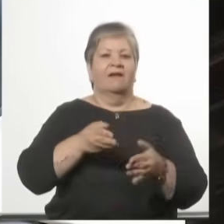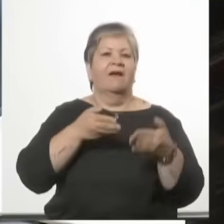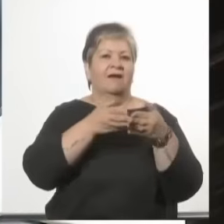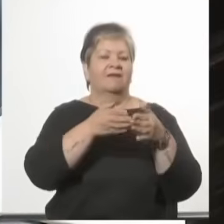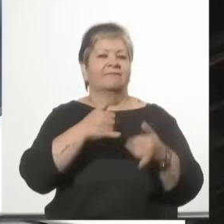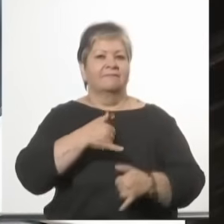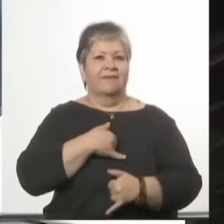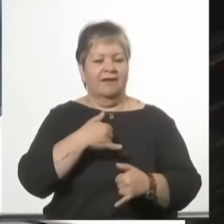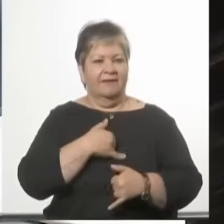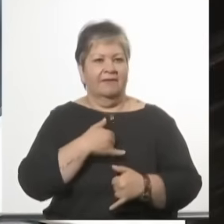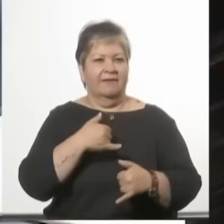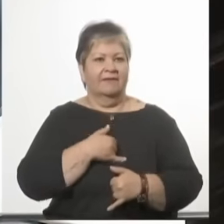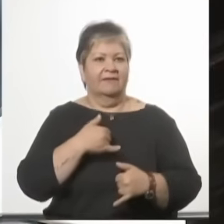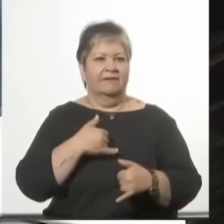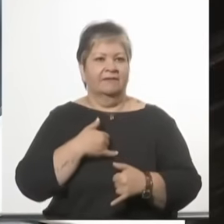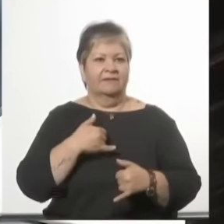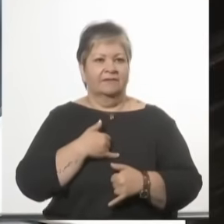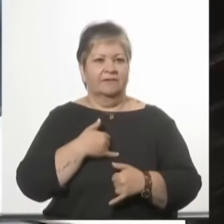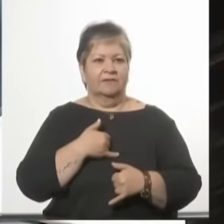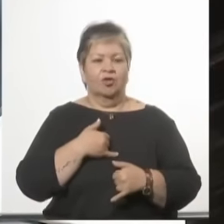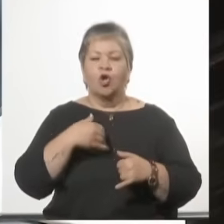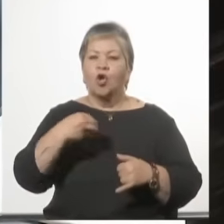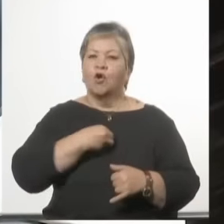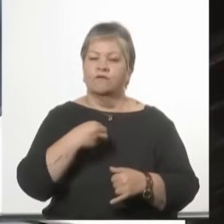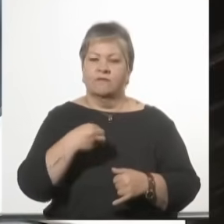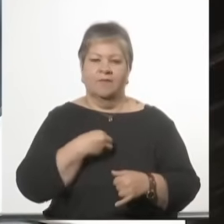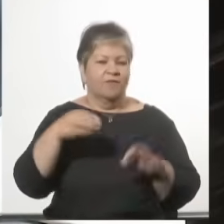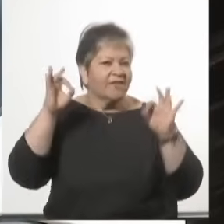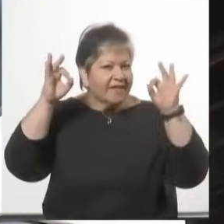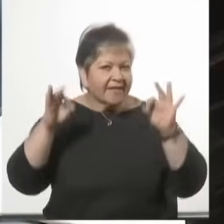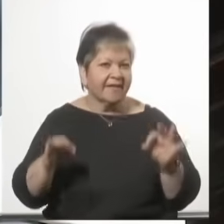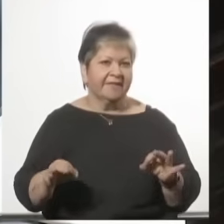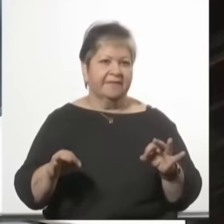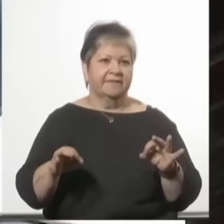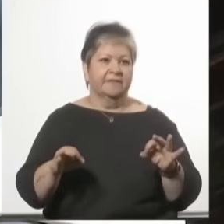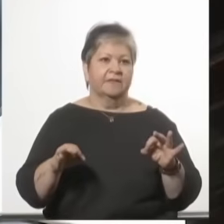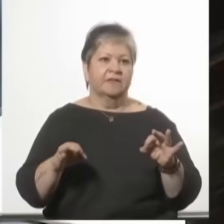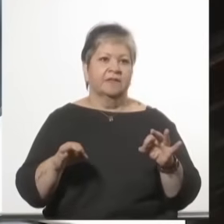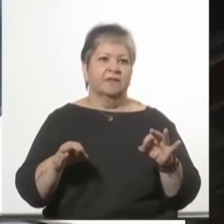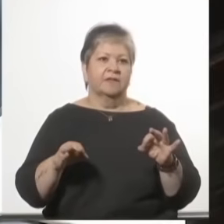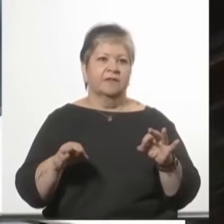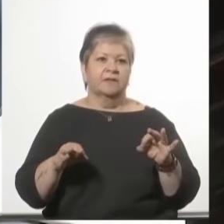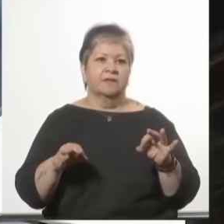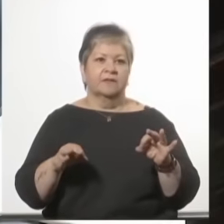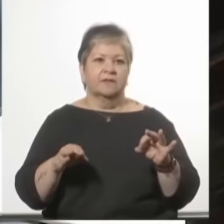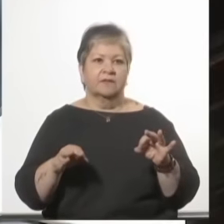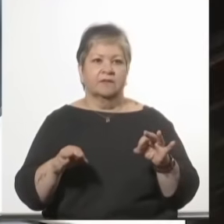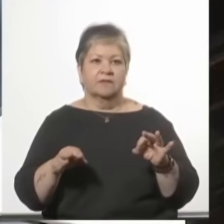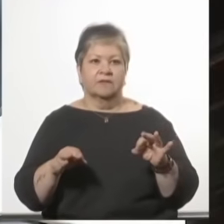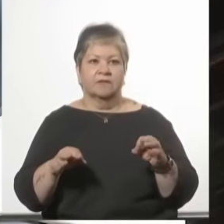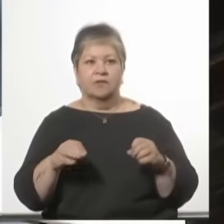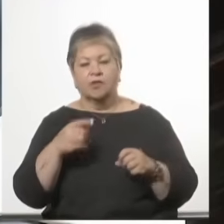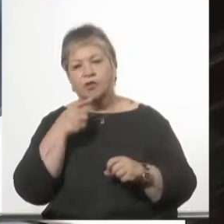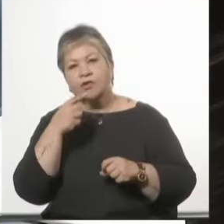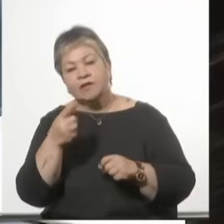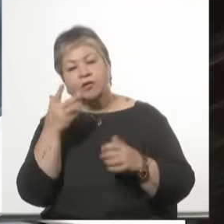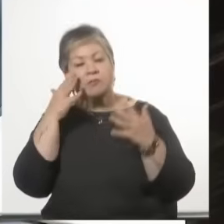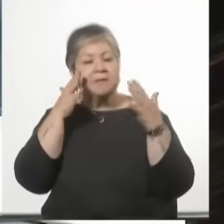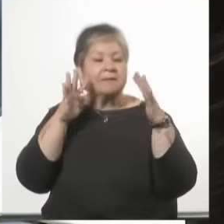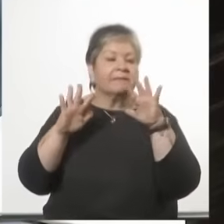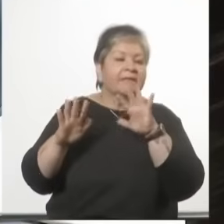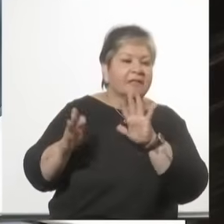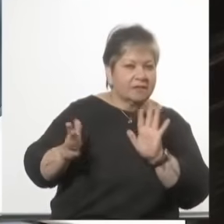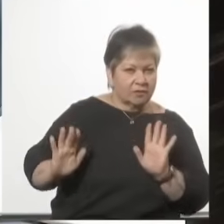quienes confiamos plenamente, y lo digo por si me pareció en algún